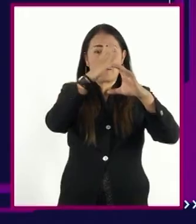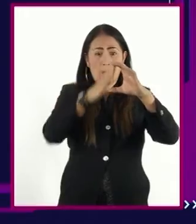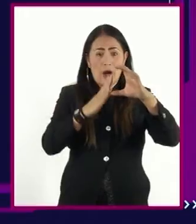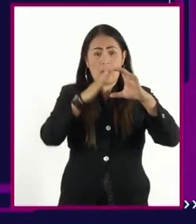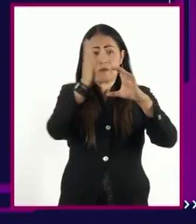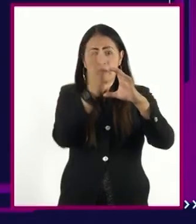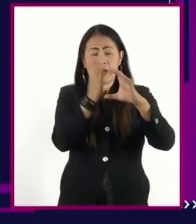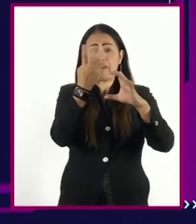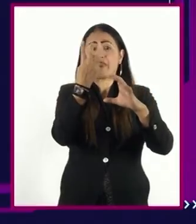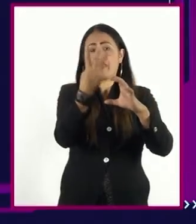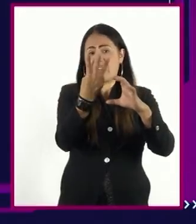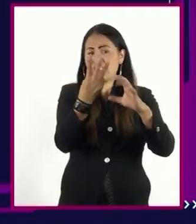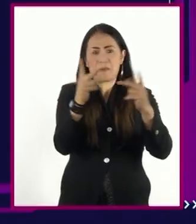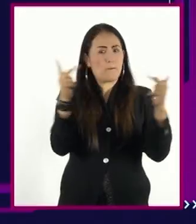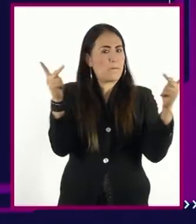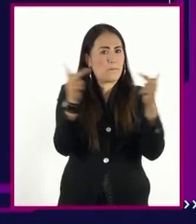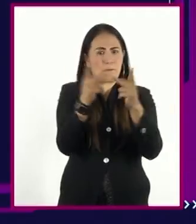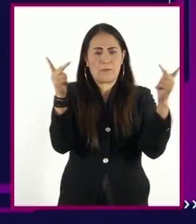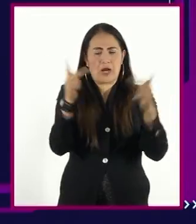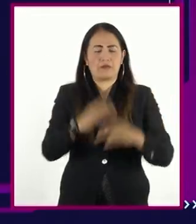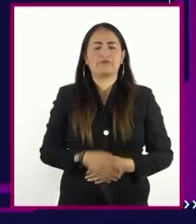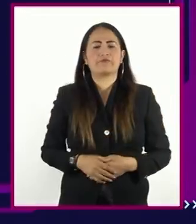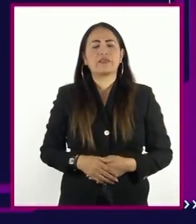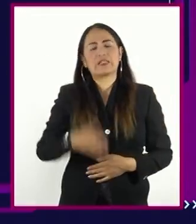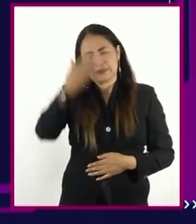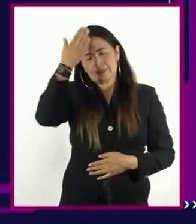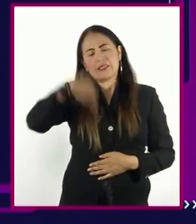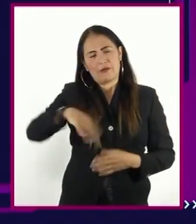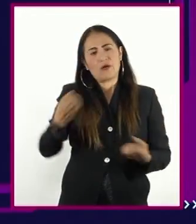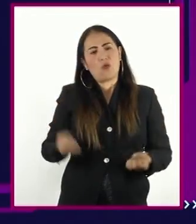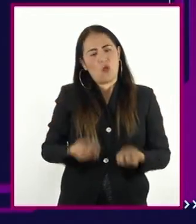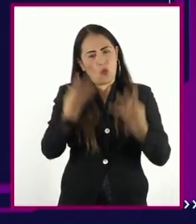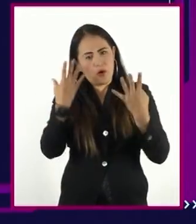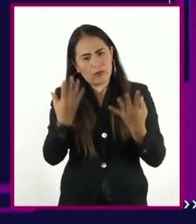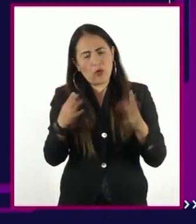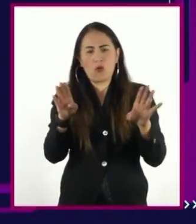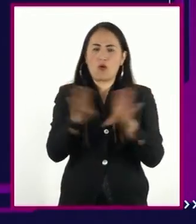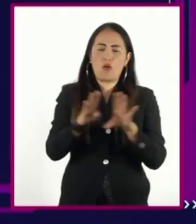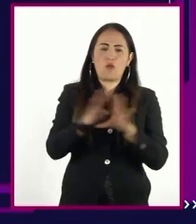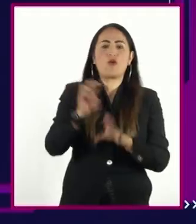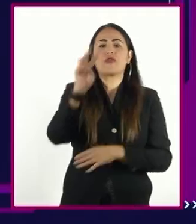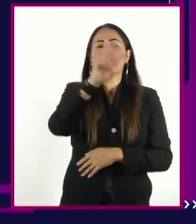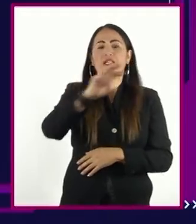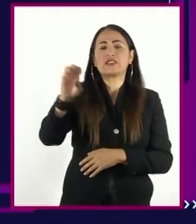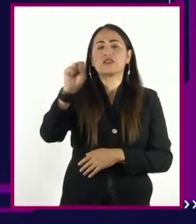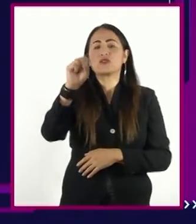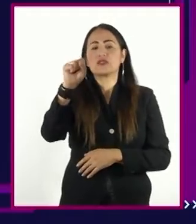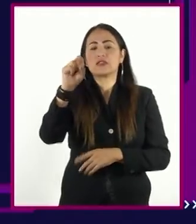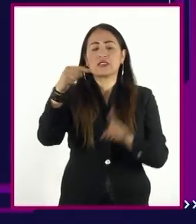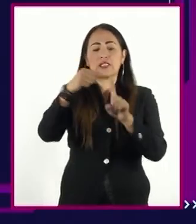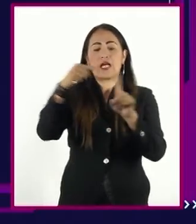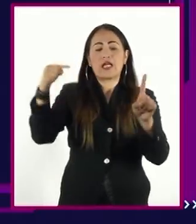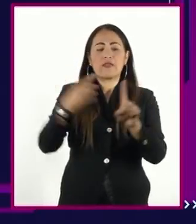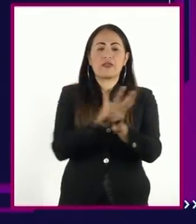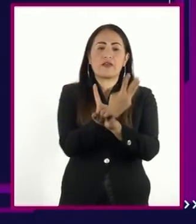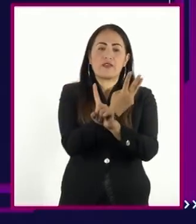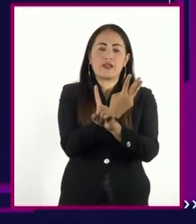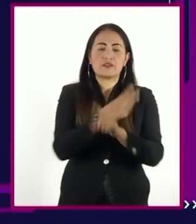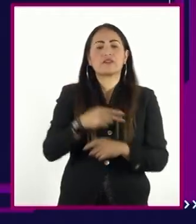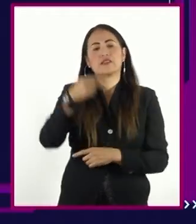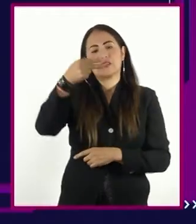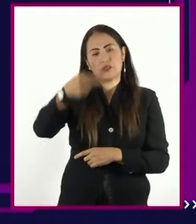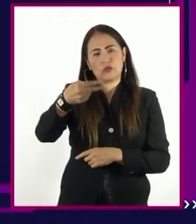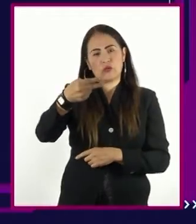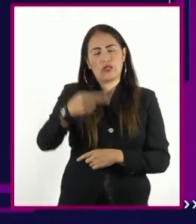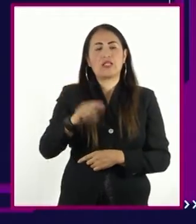iguales, por lo que podemos calcular la medida de cada uno de ellos dividiendo 360 grados entre 3, que es